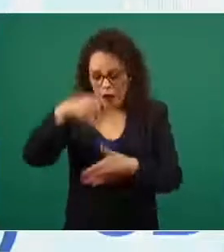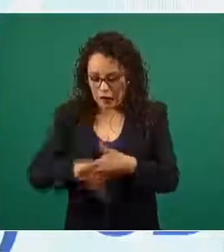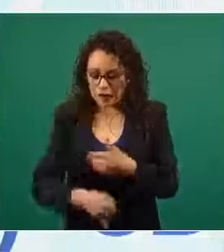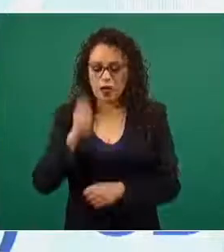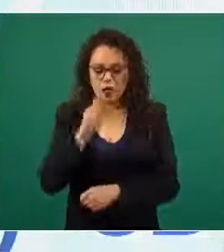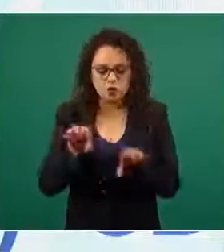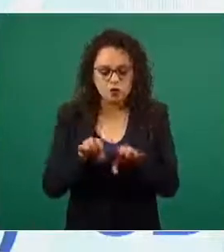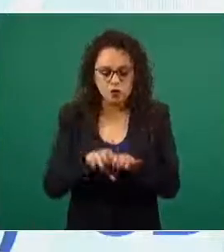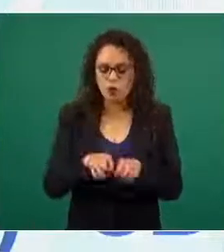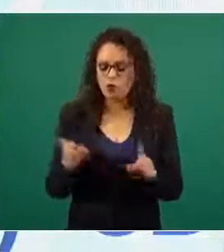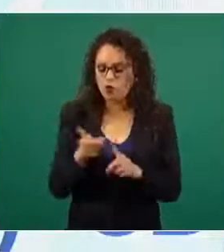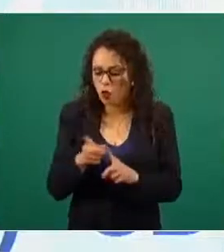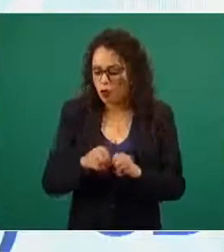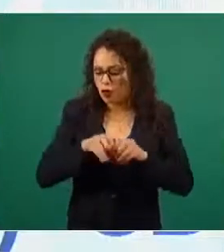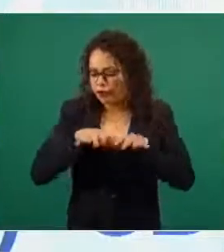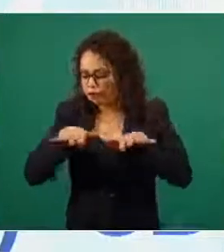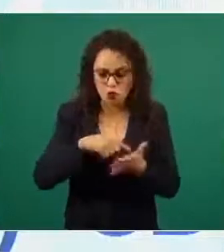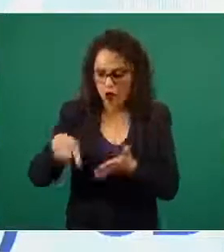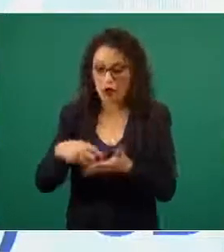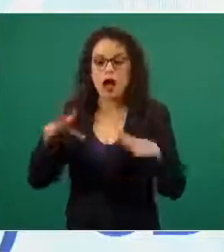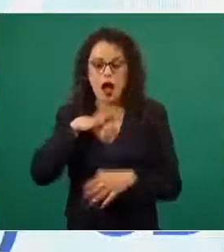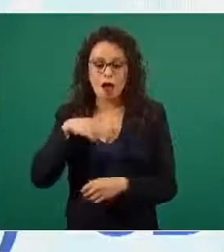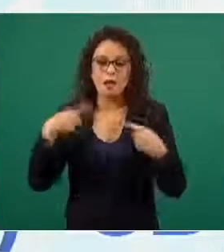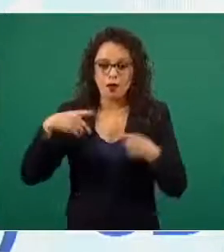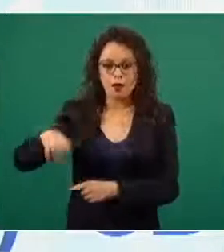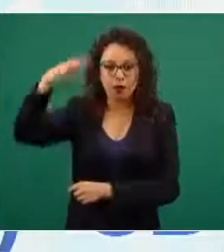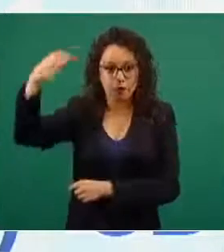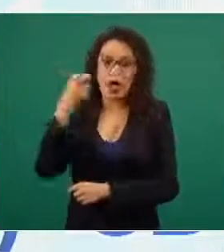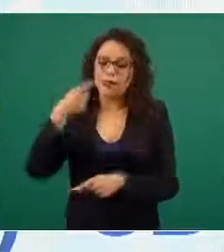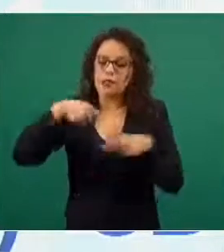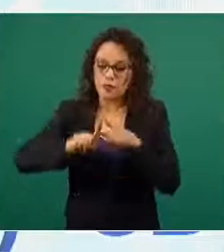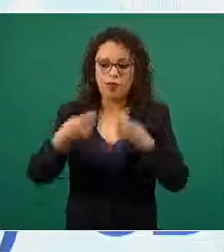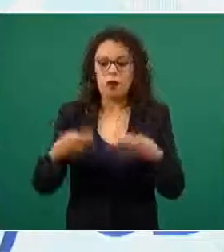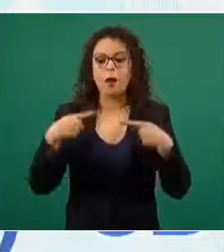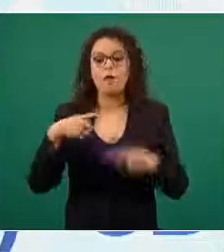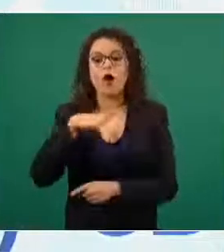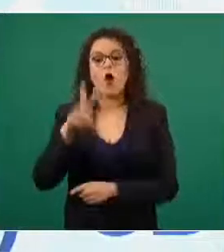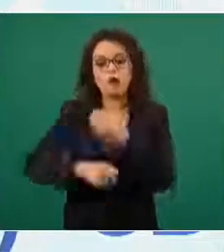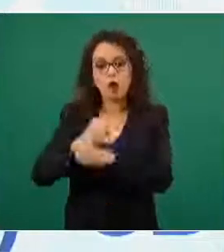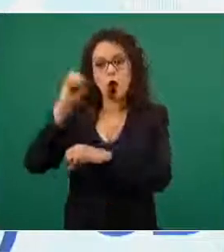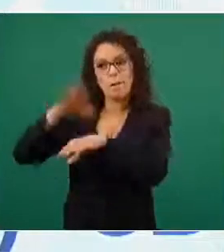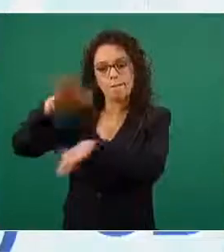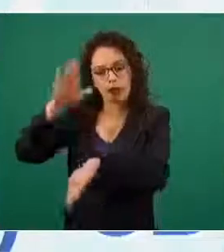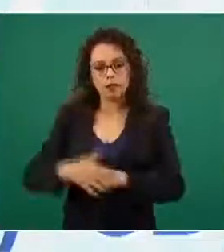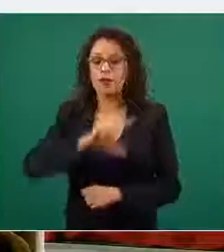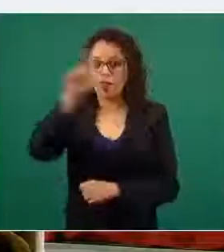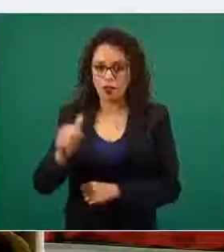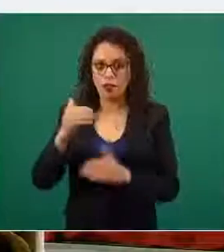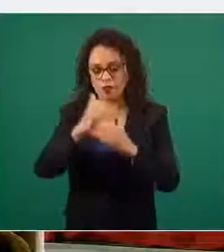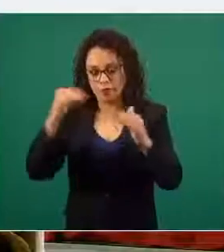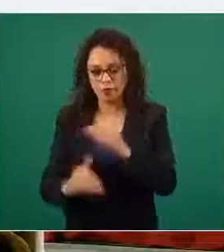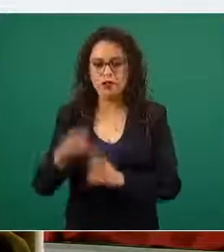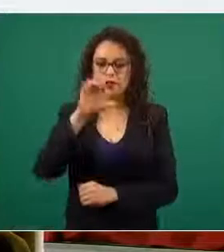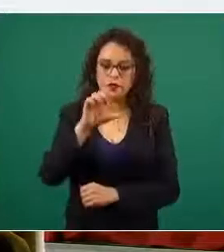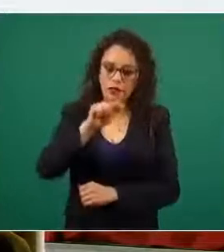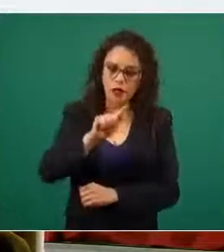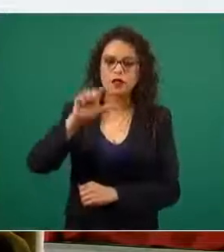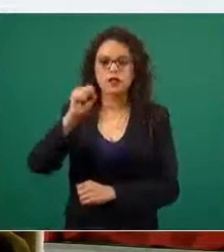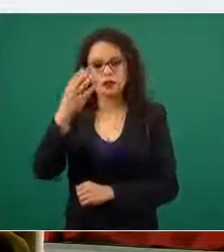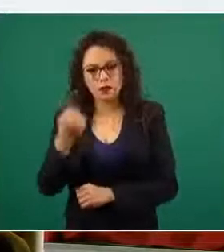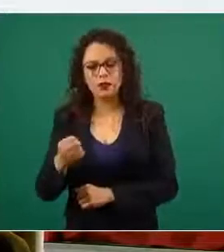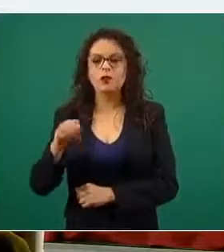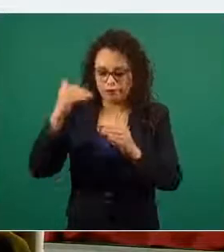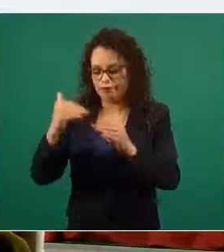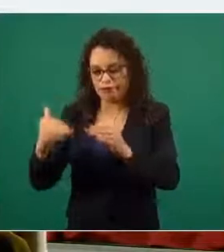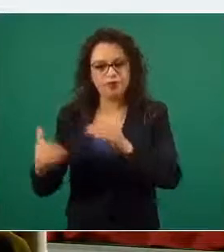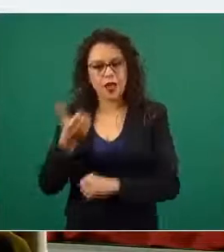la distribución en el territorio de las personas adultas mayores y empezaremos vacunando a los que tienen 80 y más años. Después 70, 79, 60, 69 y